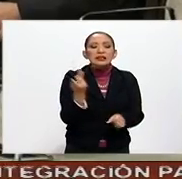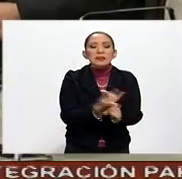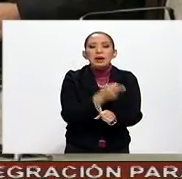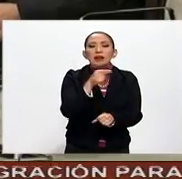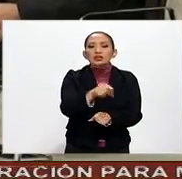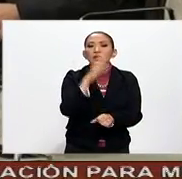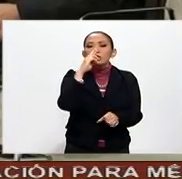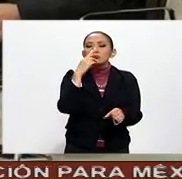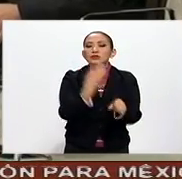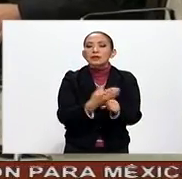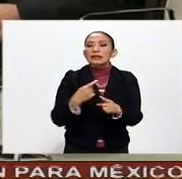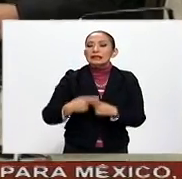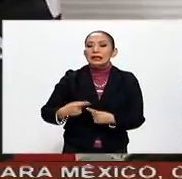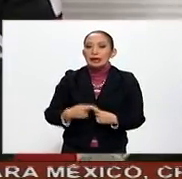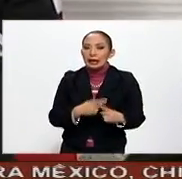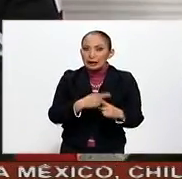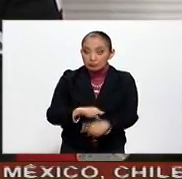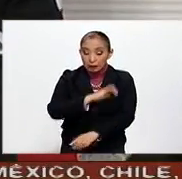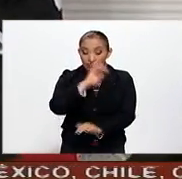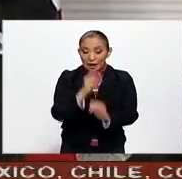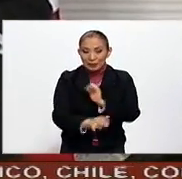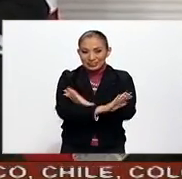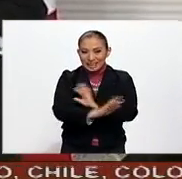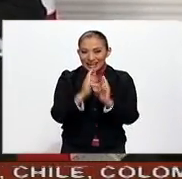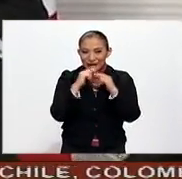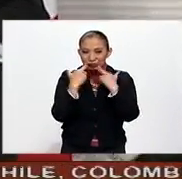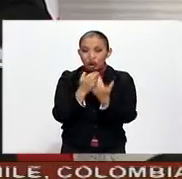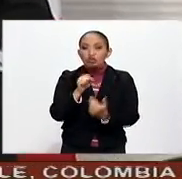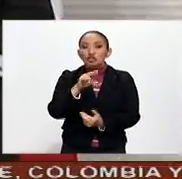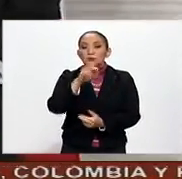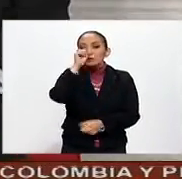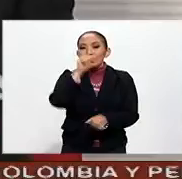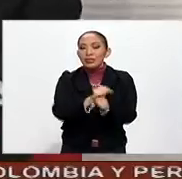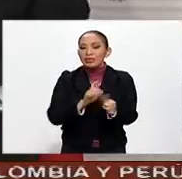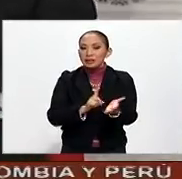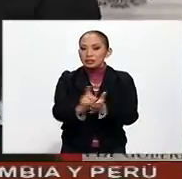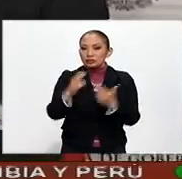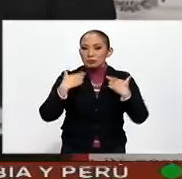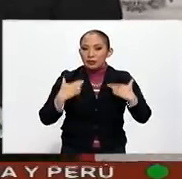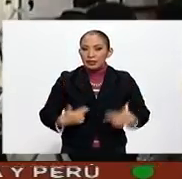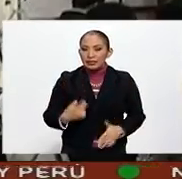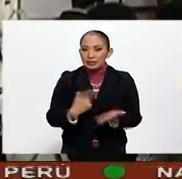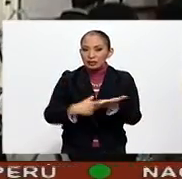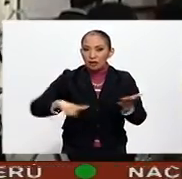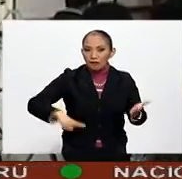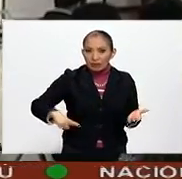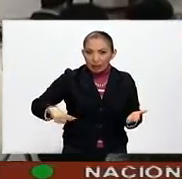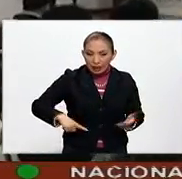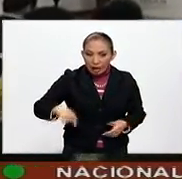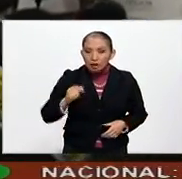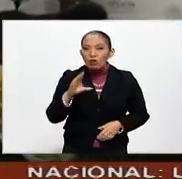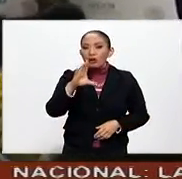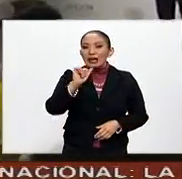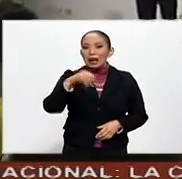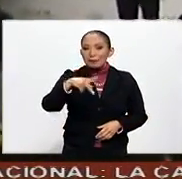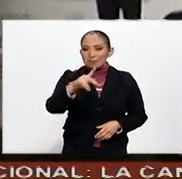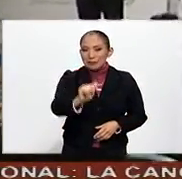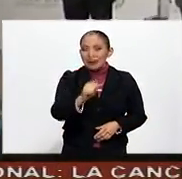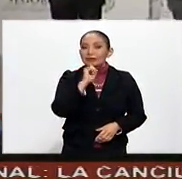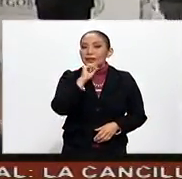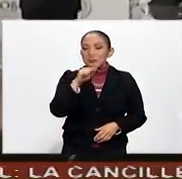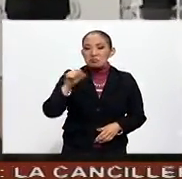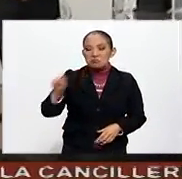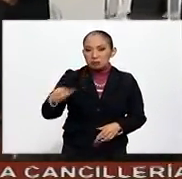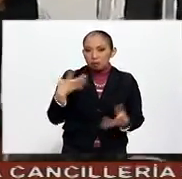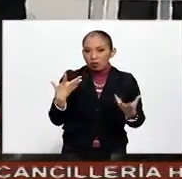a los responsables. Al término de esta reunión, el subsecretario de Derechos Humanos de Gobernación, Roberto Campa, quien también